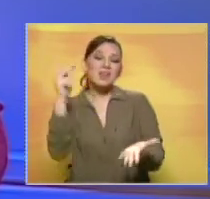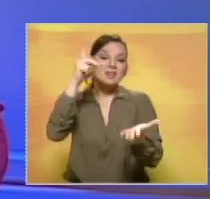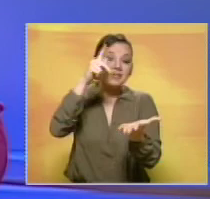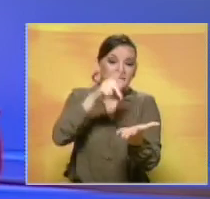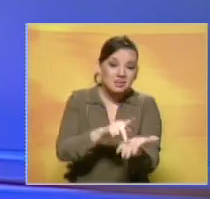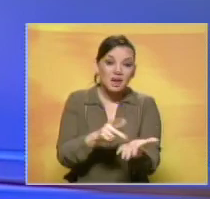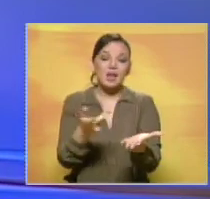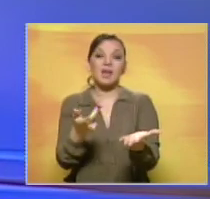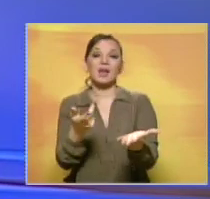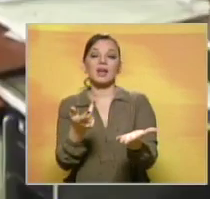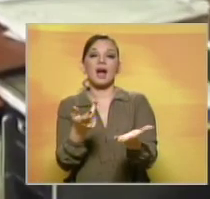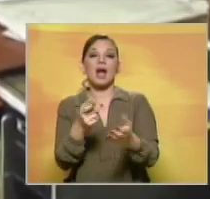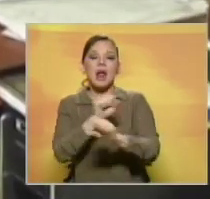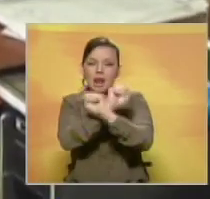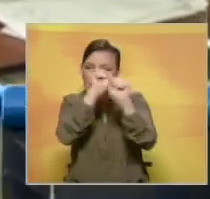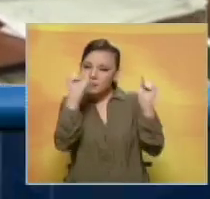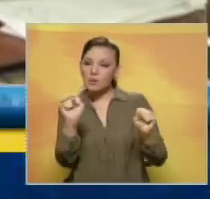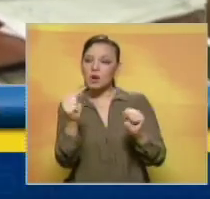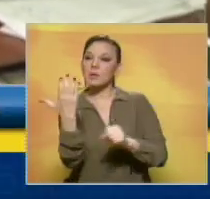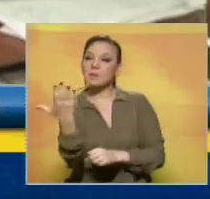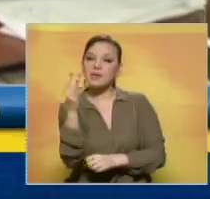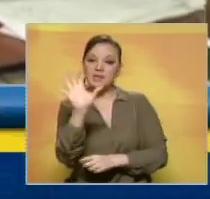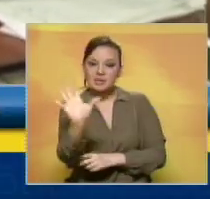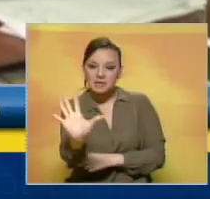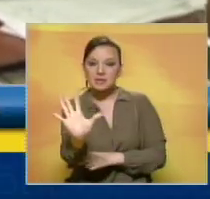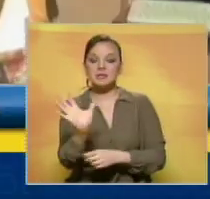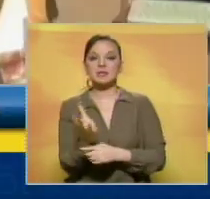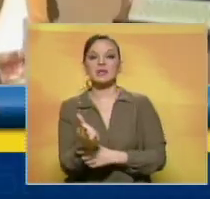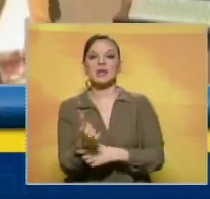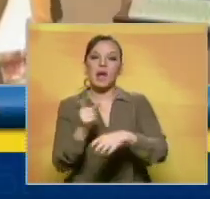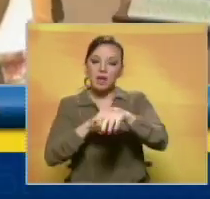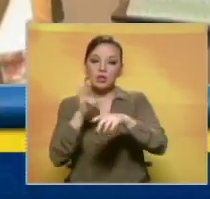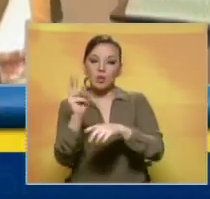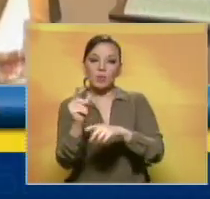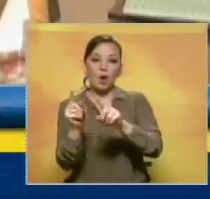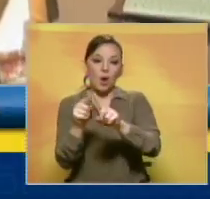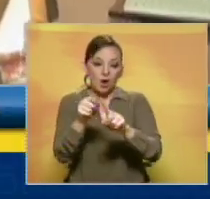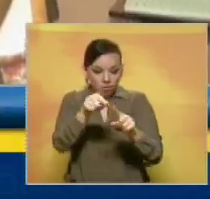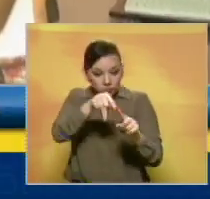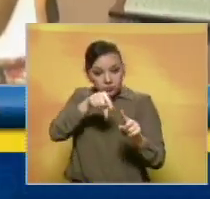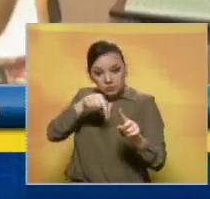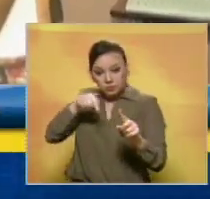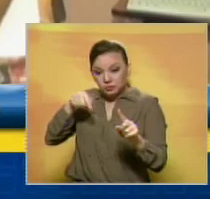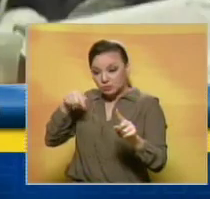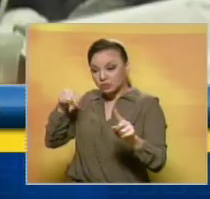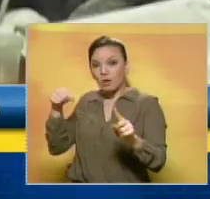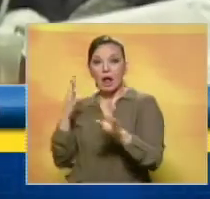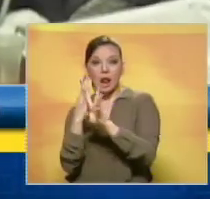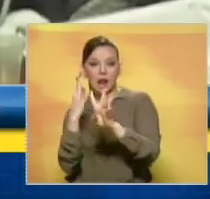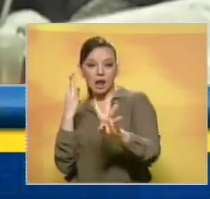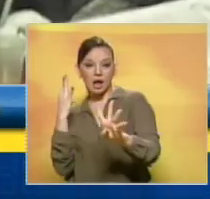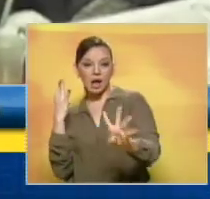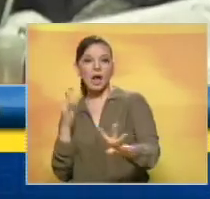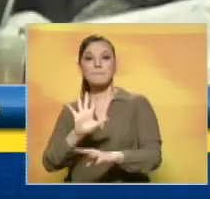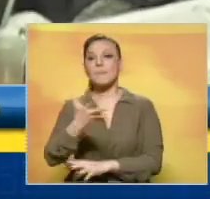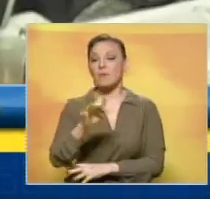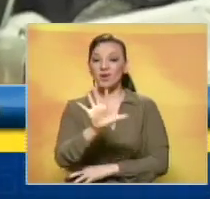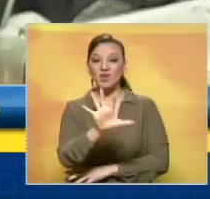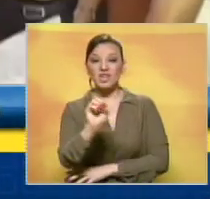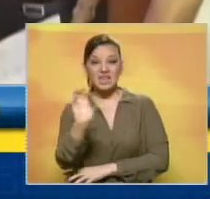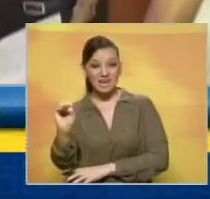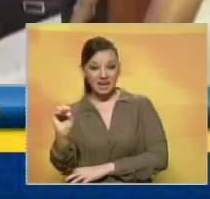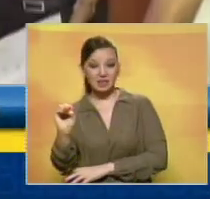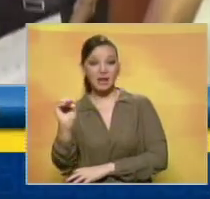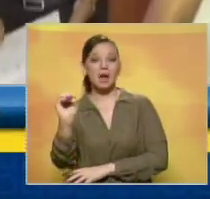a pedir un número. Las colas abarcan casi una cuadra de longitud. Diariamente acudían más de 500 personas para legalizar partidas